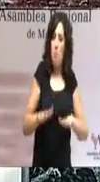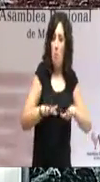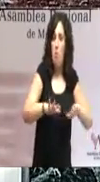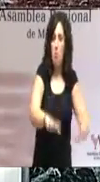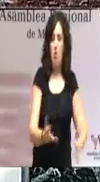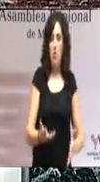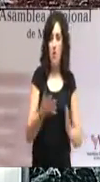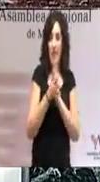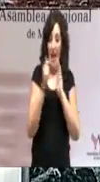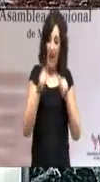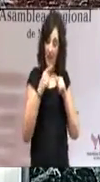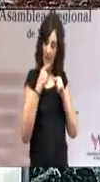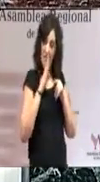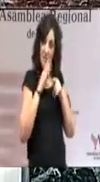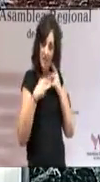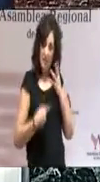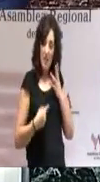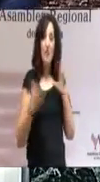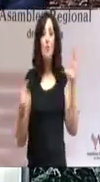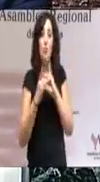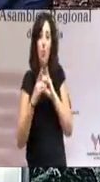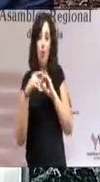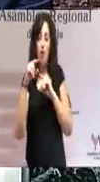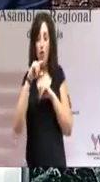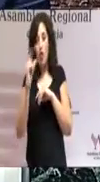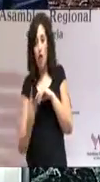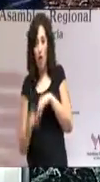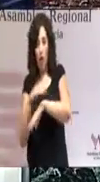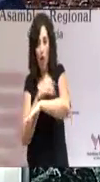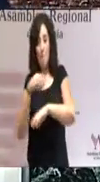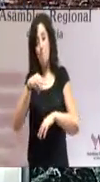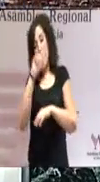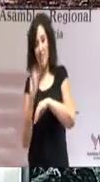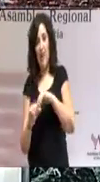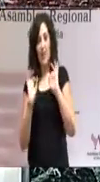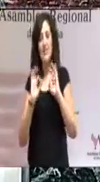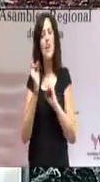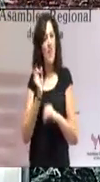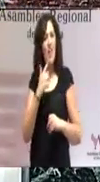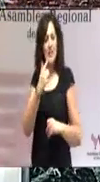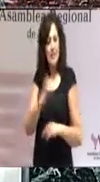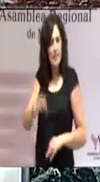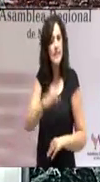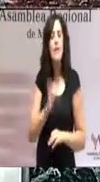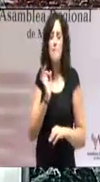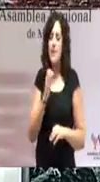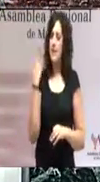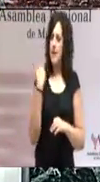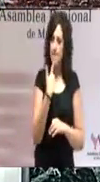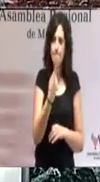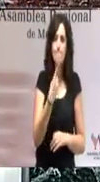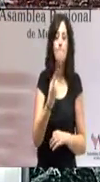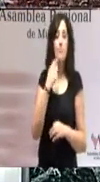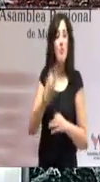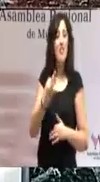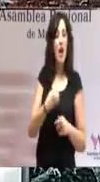ese, unido a la apuesta por el corredor mediterráneo, que es cierto que no lo nombré, es cierto que no lo cité y es cierto que tenía que haberlo hecho, pero somos de los que